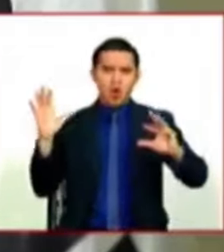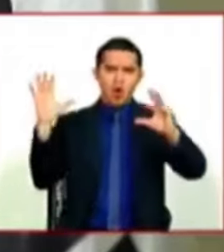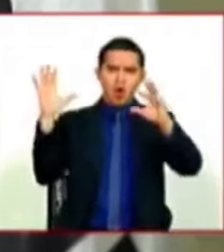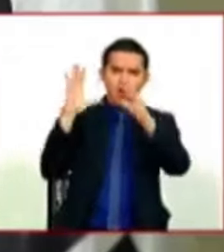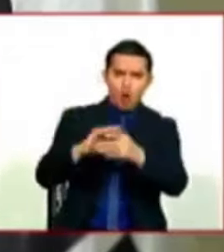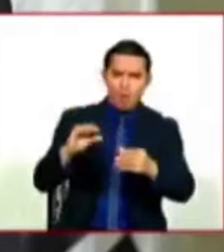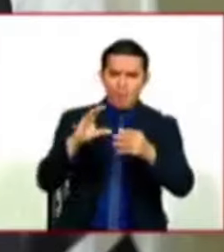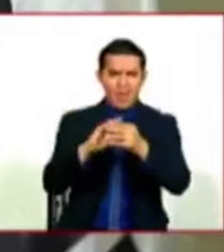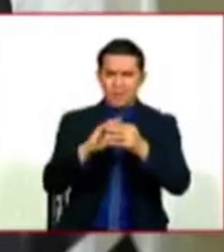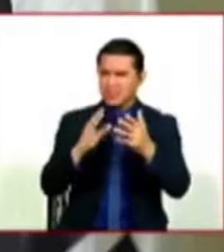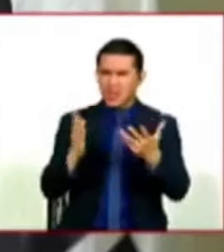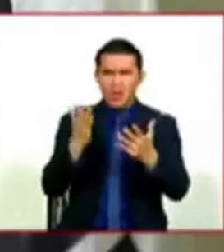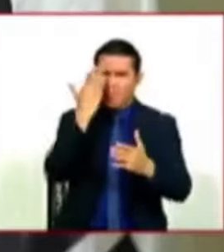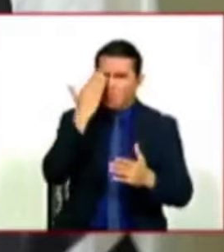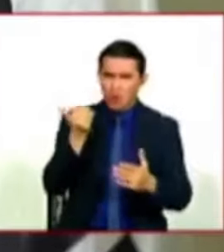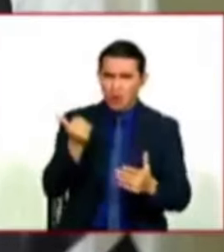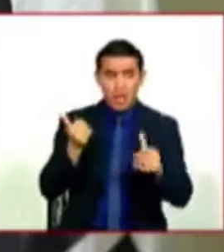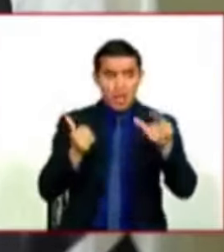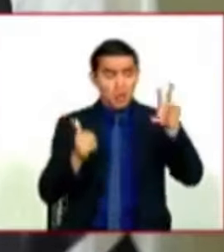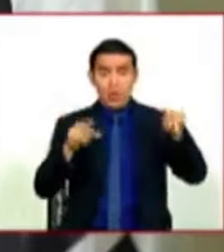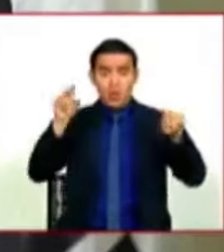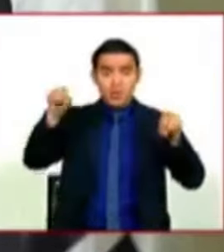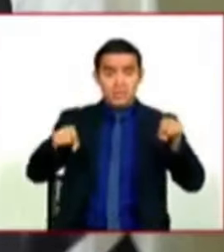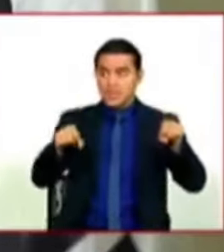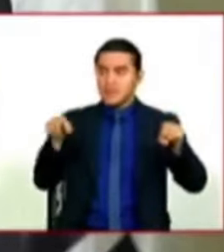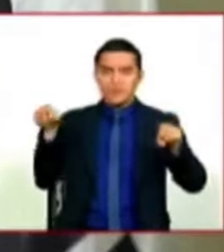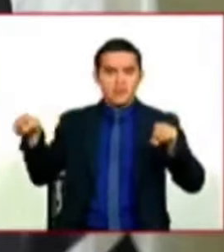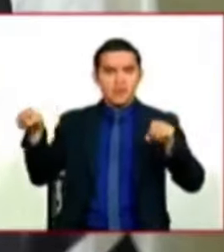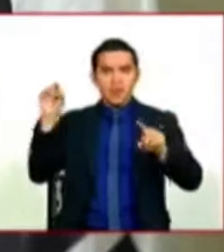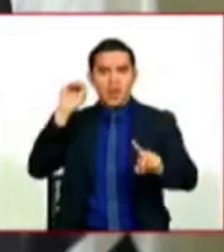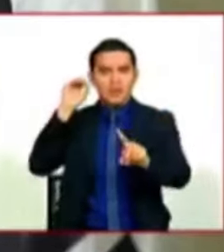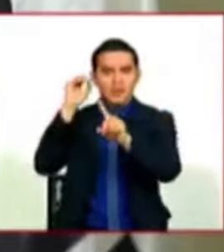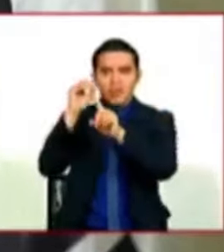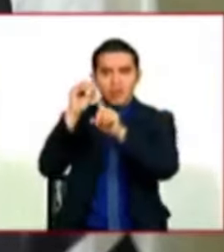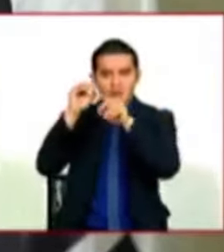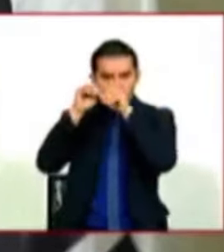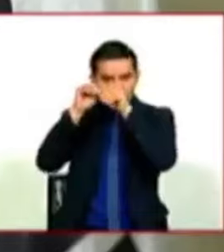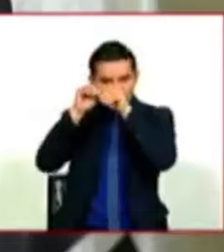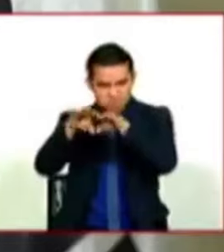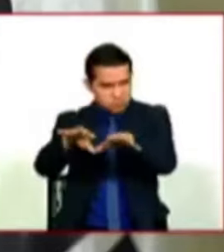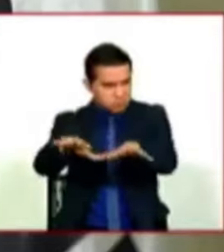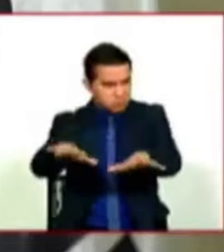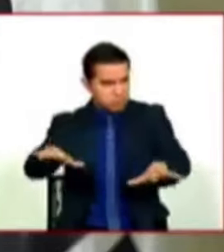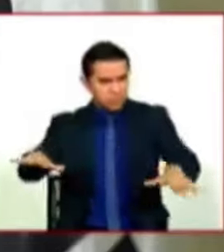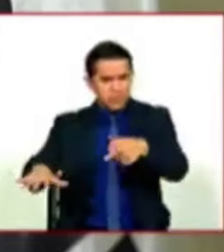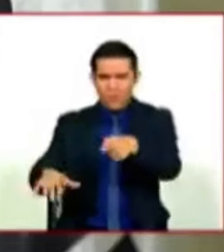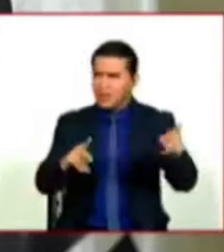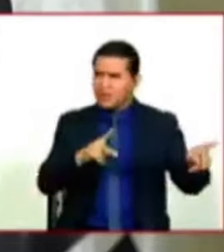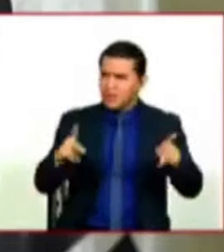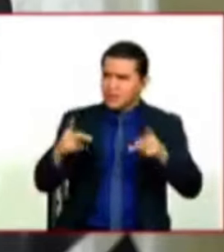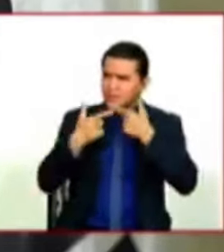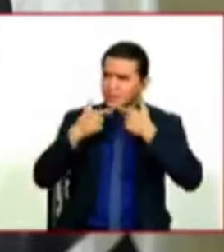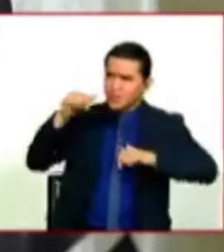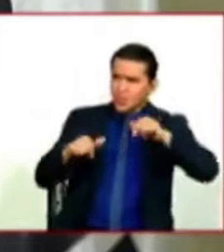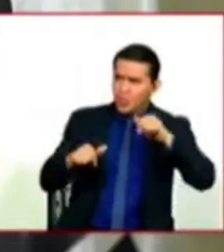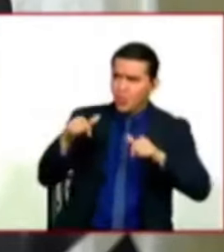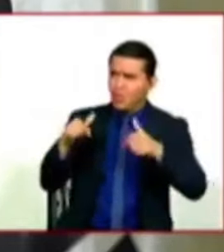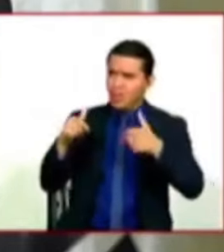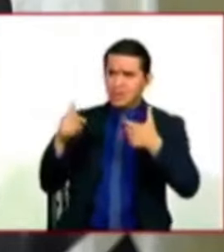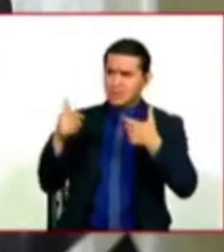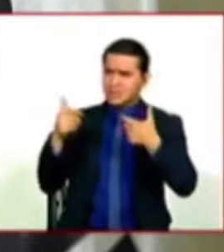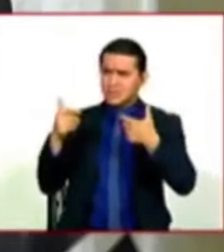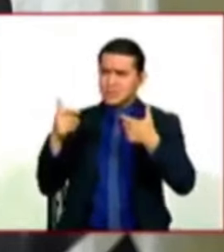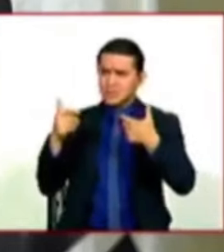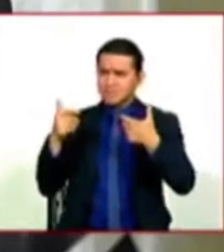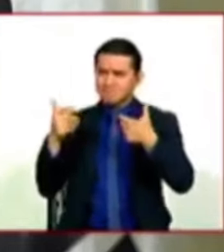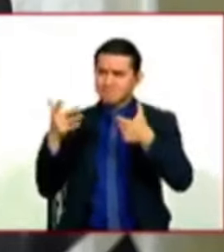o sin razón, influyen en generar un indeseable ambiente de dudas y de tensión.